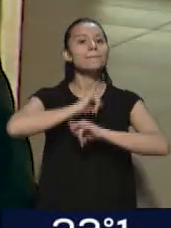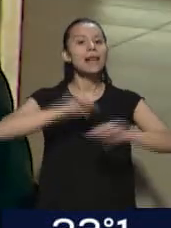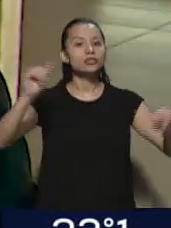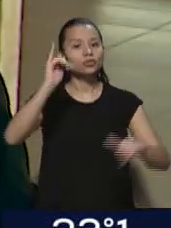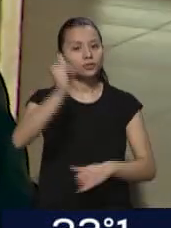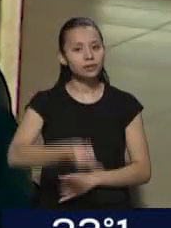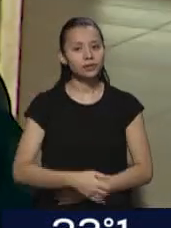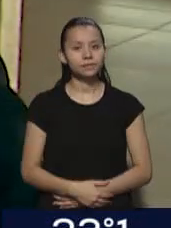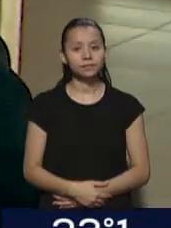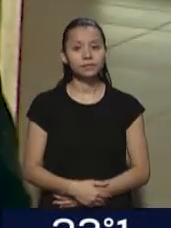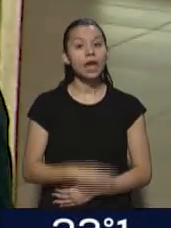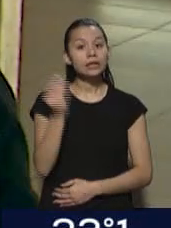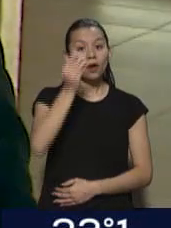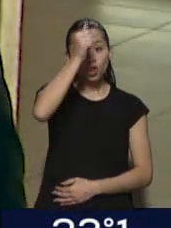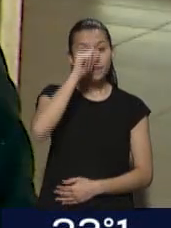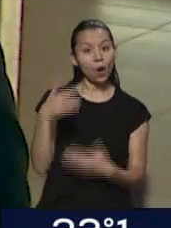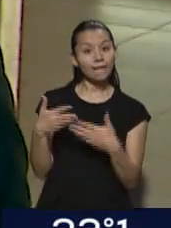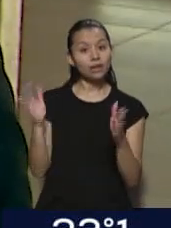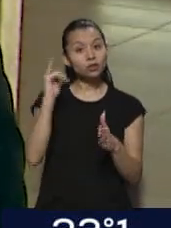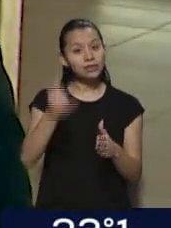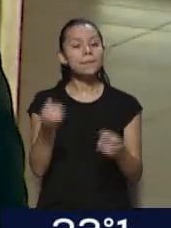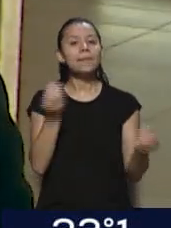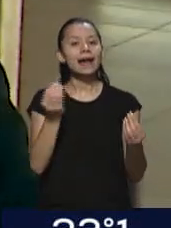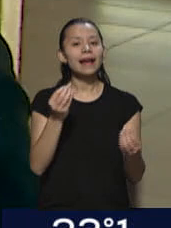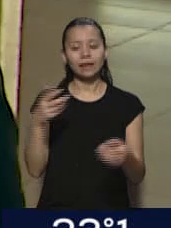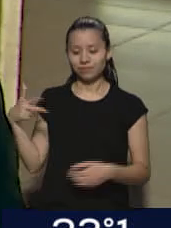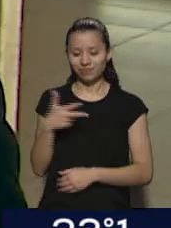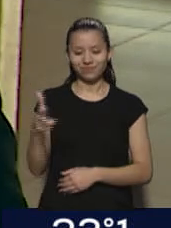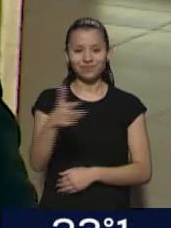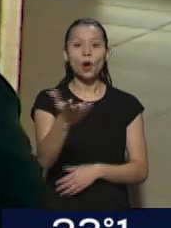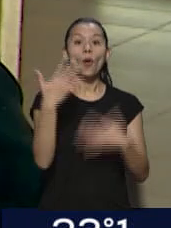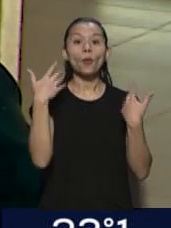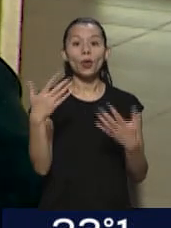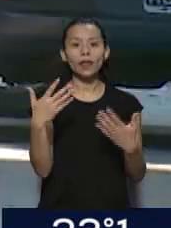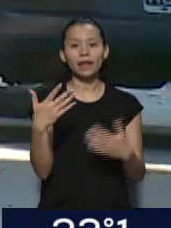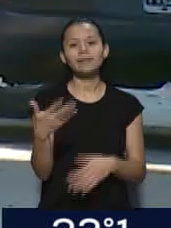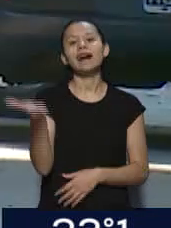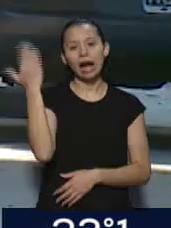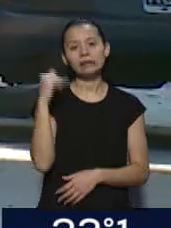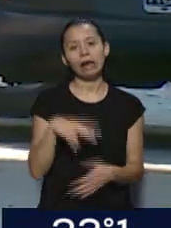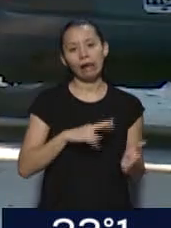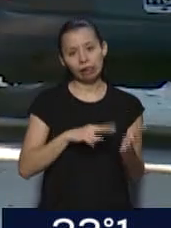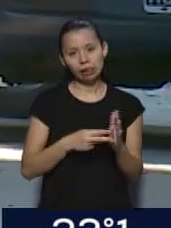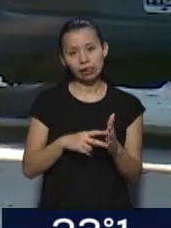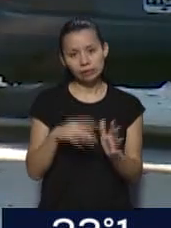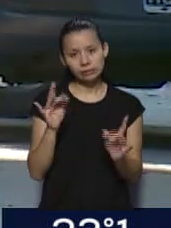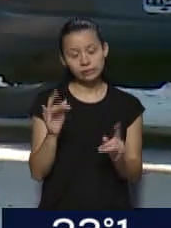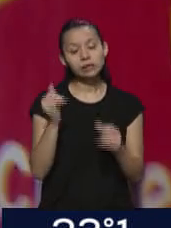se habilitó el fin de semana, fue un poco para darle fluidez al tránsito, que ha estado bastante complicado en la zona.